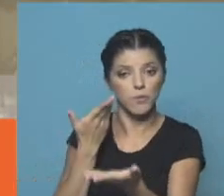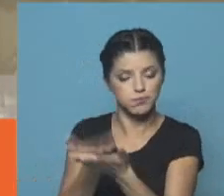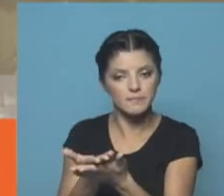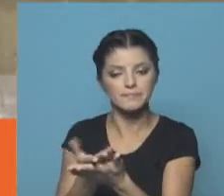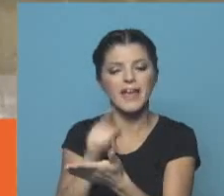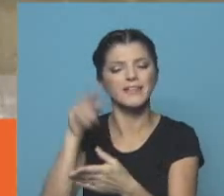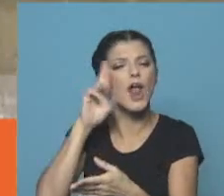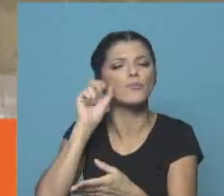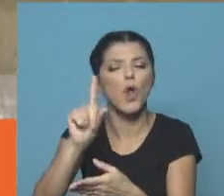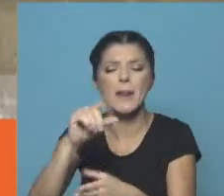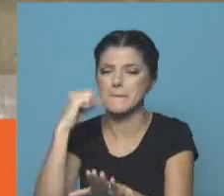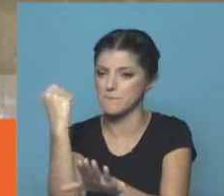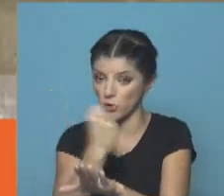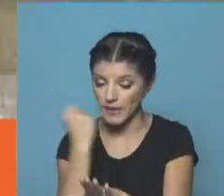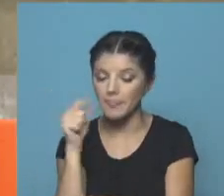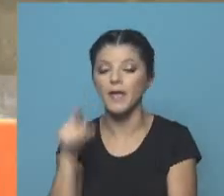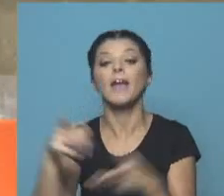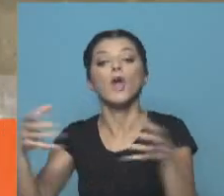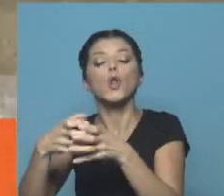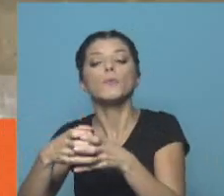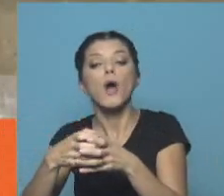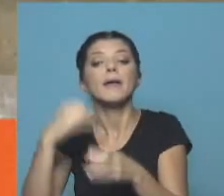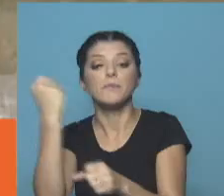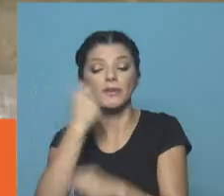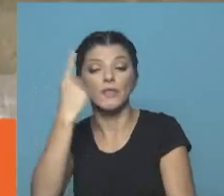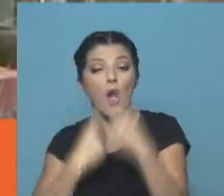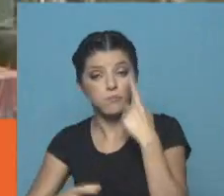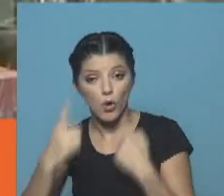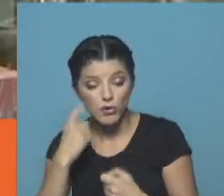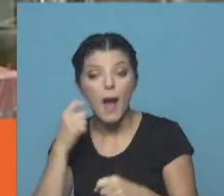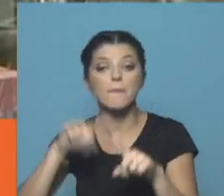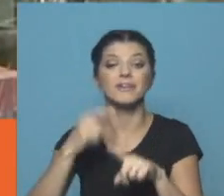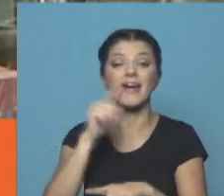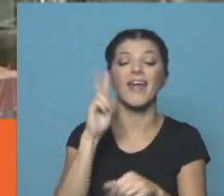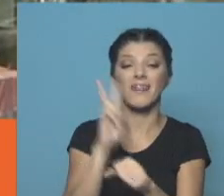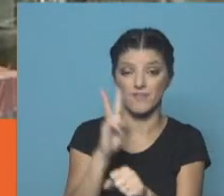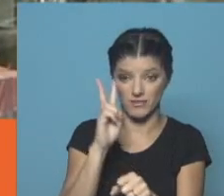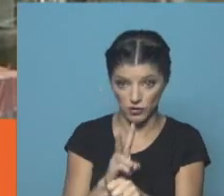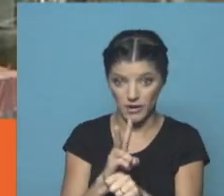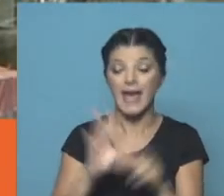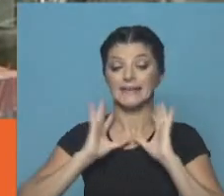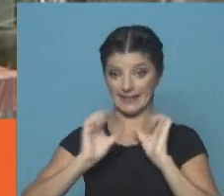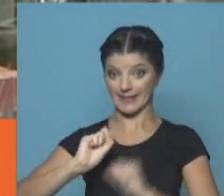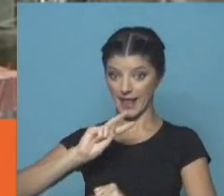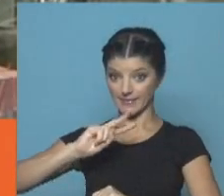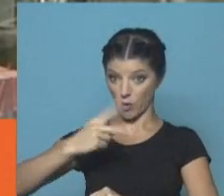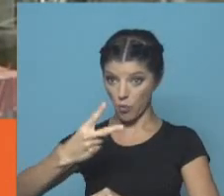rol fundamental porque es el que monitorea y evalúa las políticas del defensor, tiene el rango de subsecretaría, entonces le